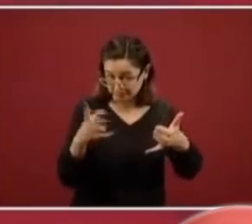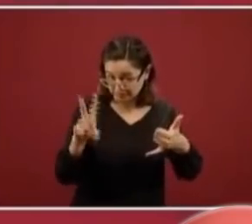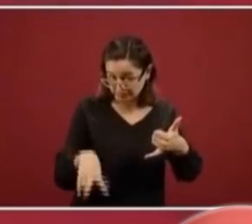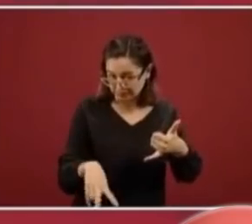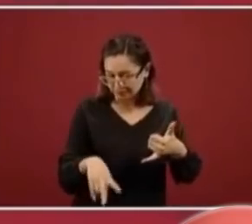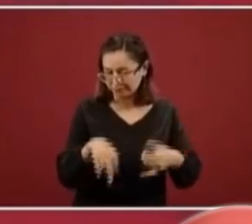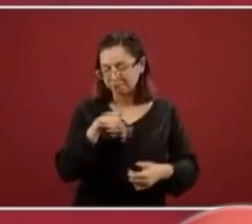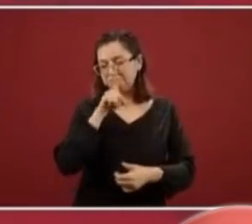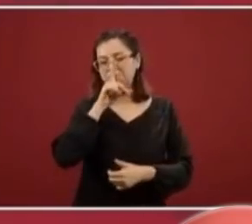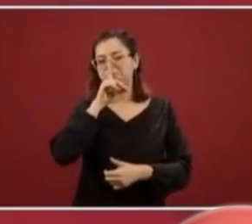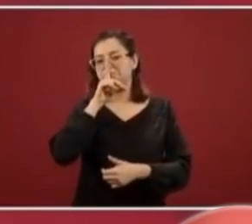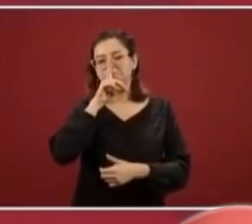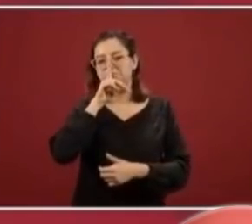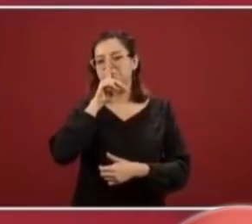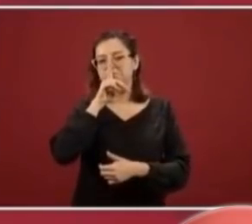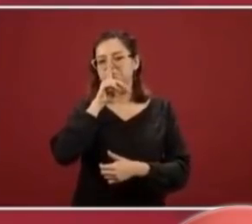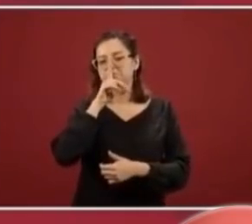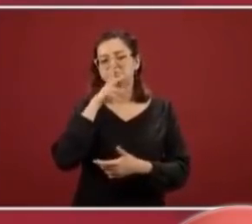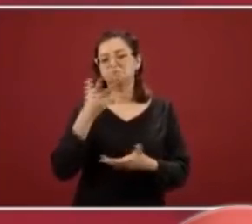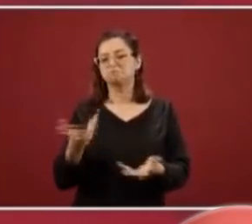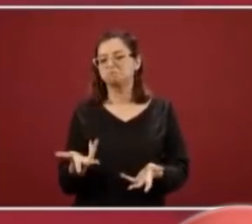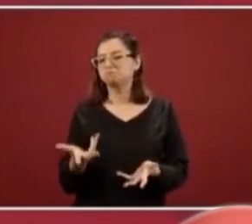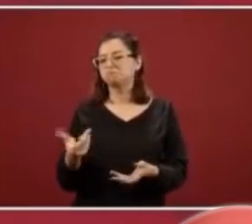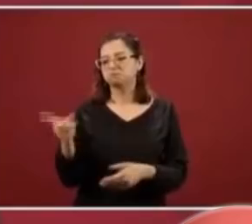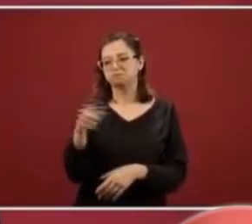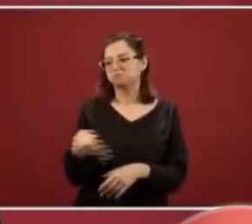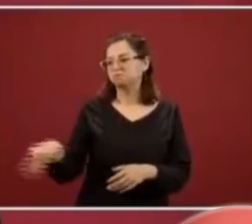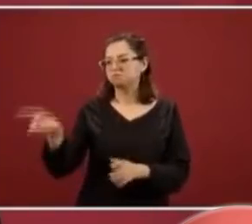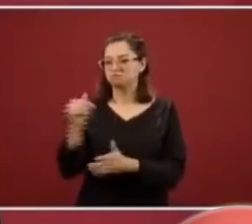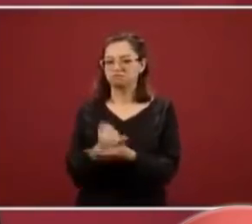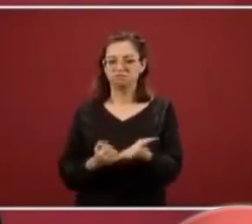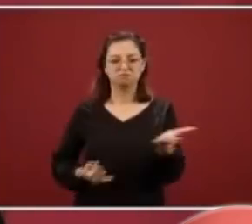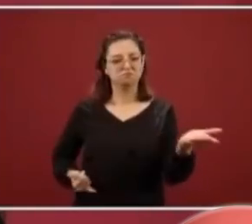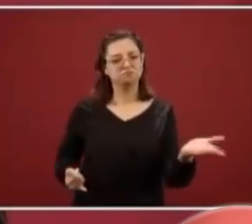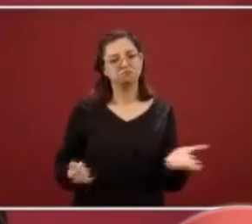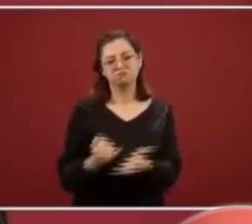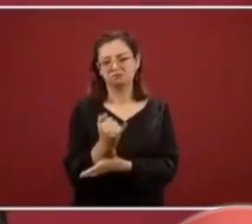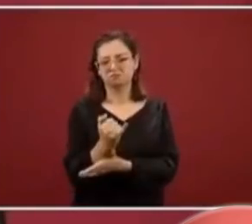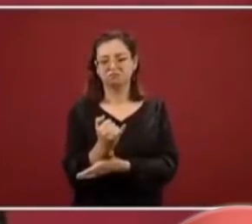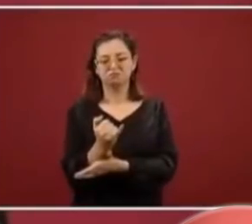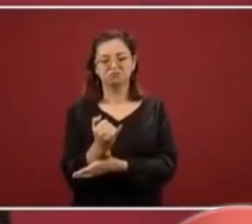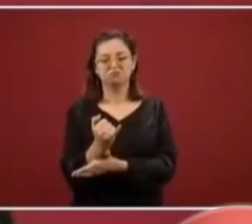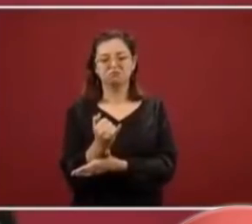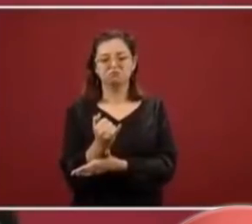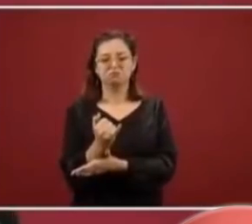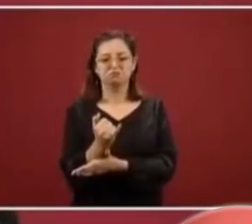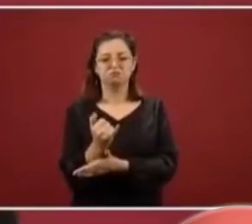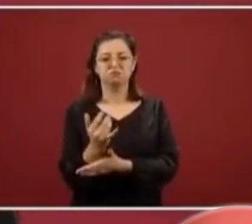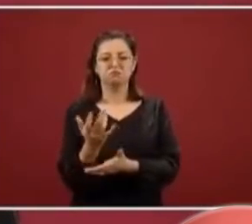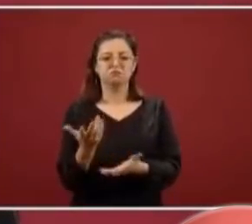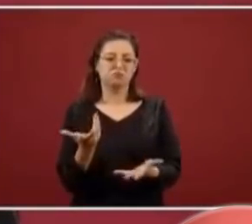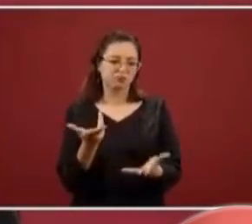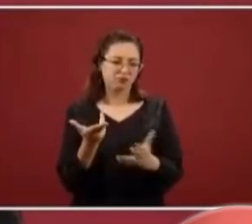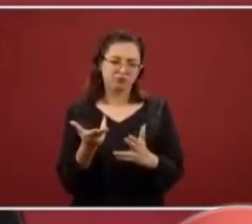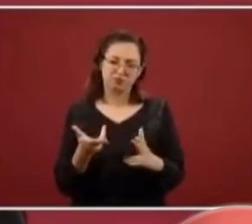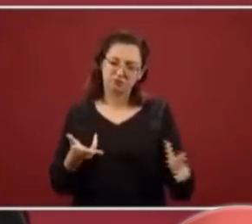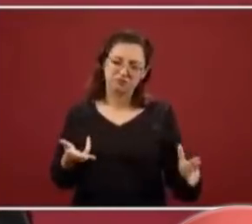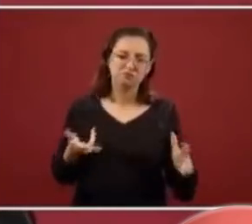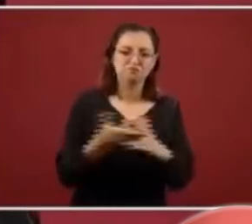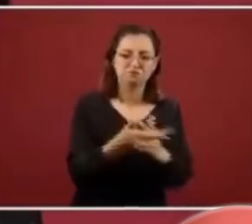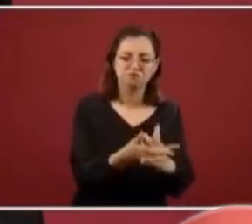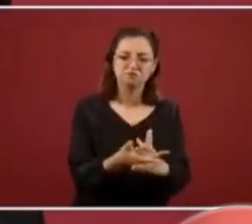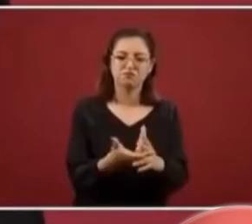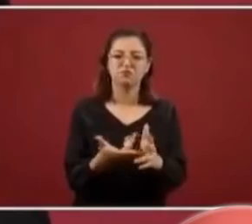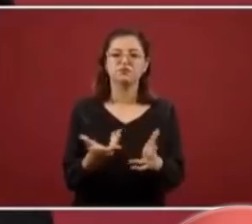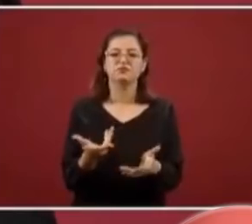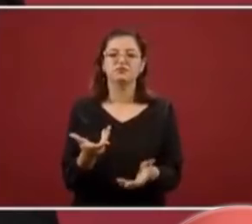se cortó de tajo la posibilidad de que se compitiera,